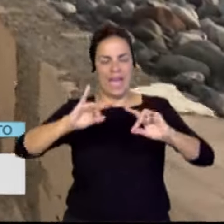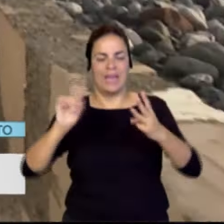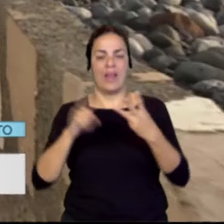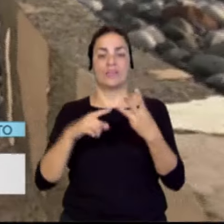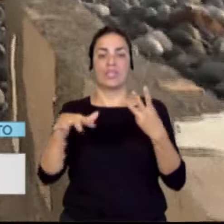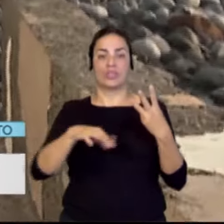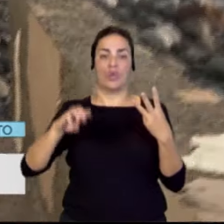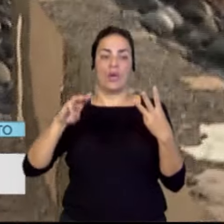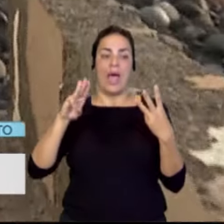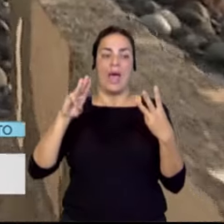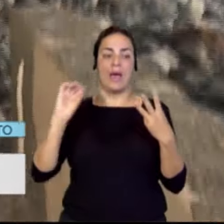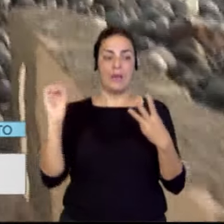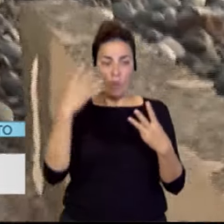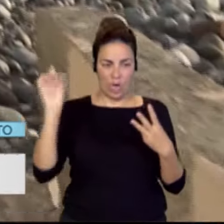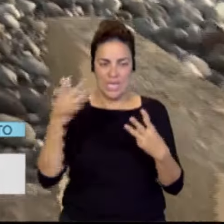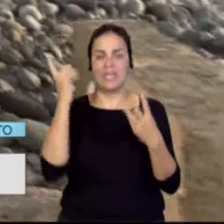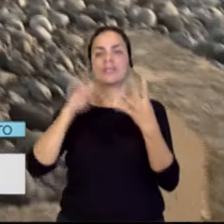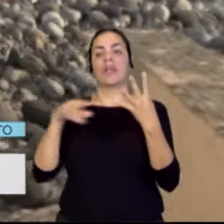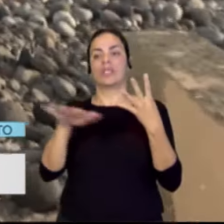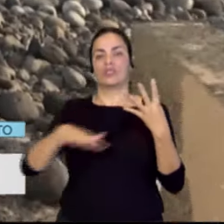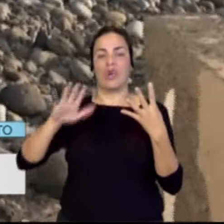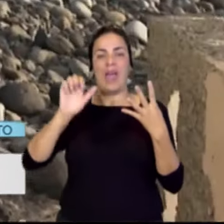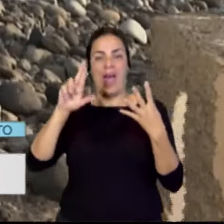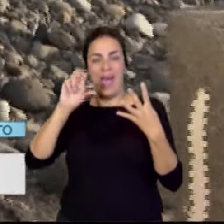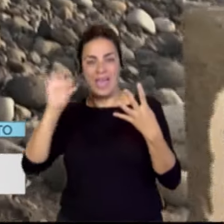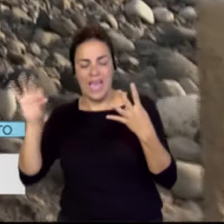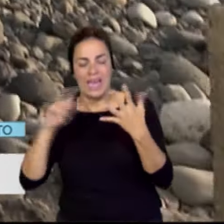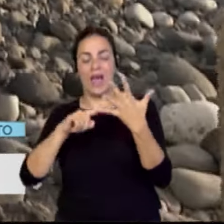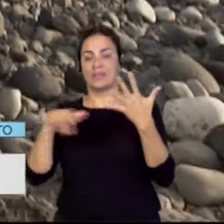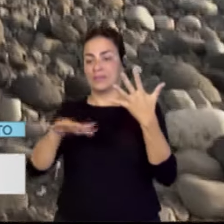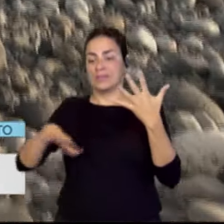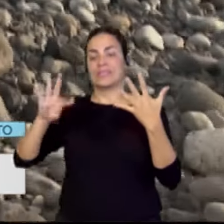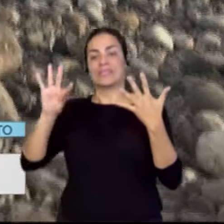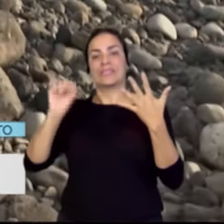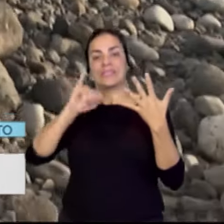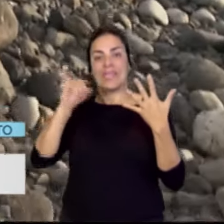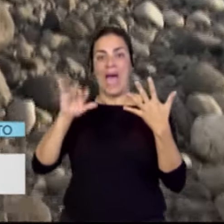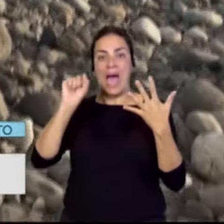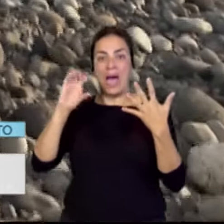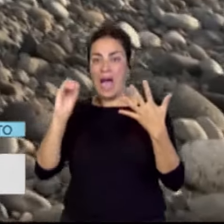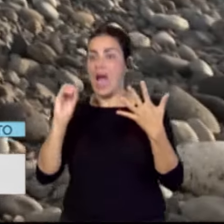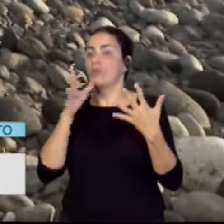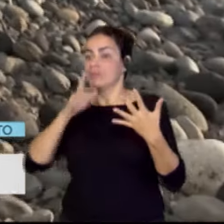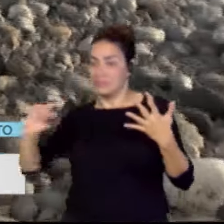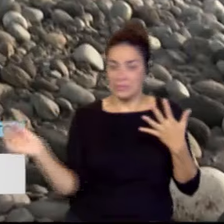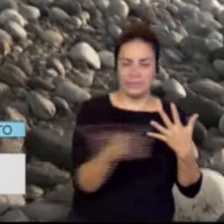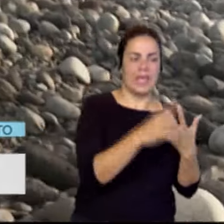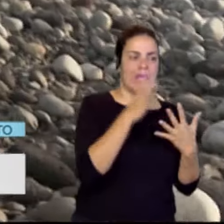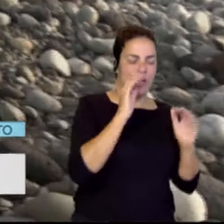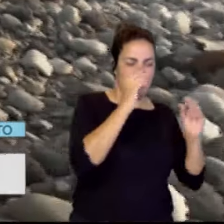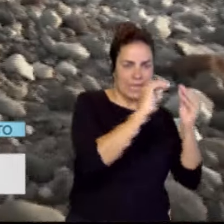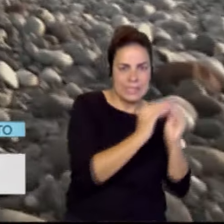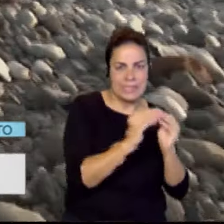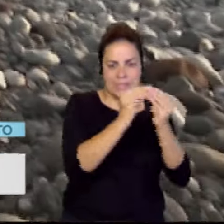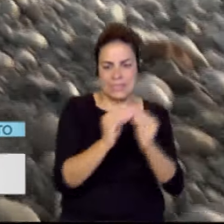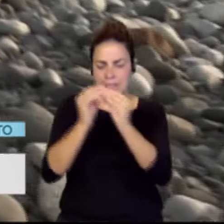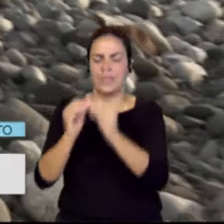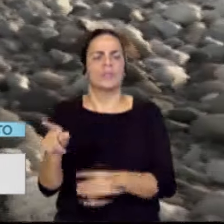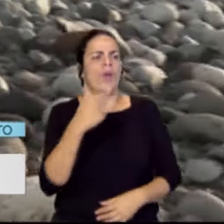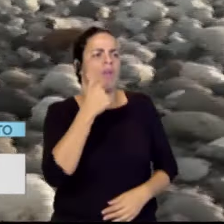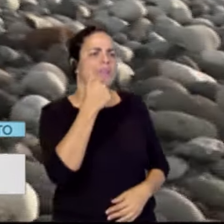en las eras también en tajao con lo cual En eso estamos ahora mismo trabajando habla usted de infraestructuras dañadas Cuáles han sido